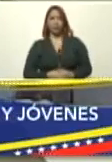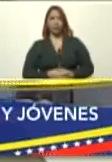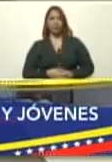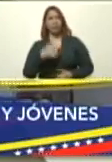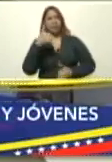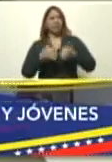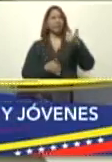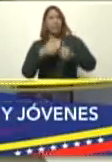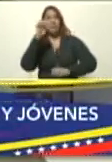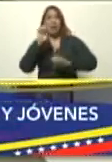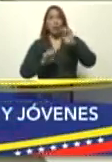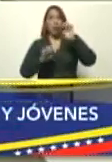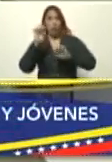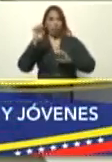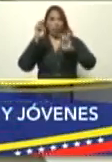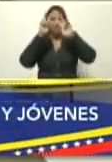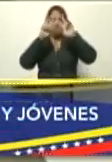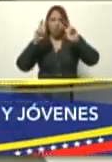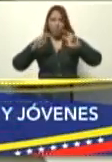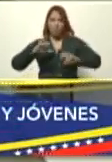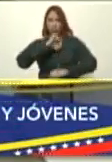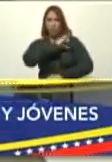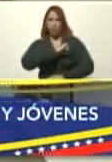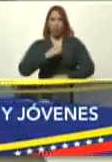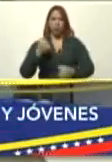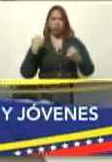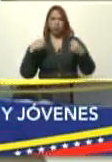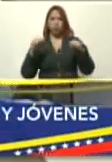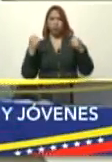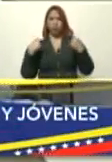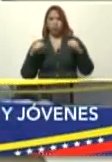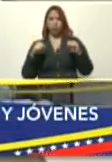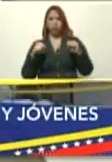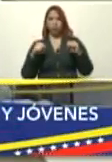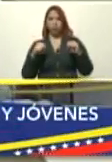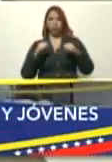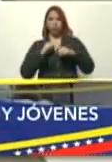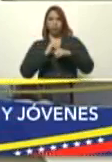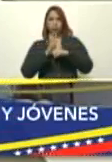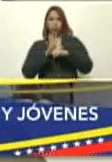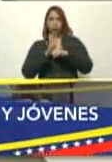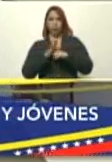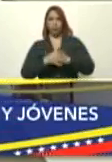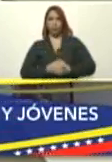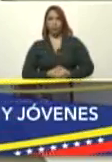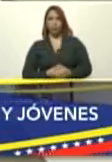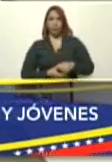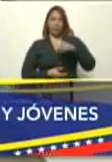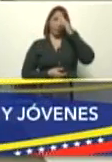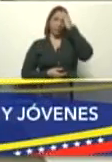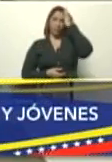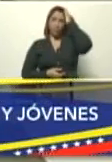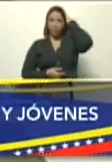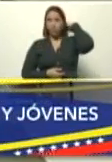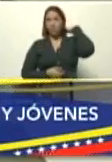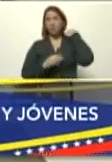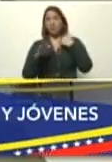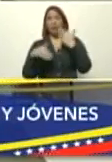y analizado el Comité Terapéutico del COVID-19? Hasta ahora se